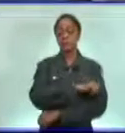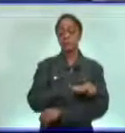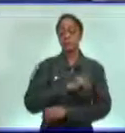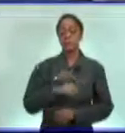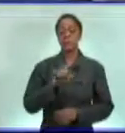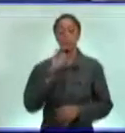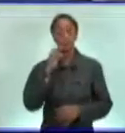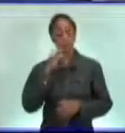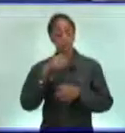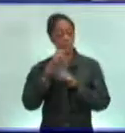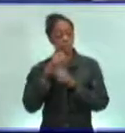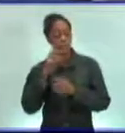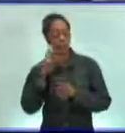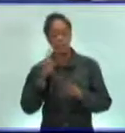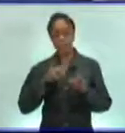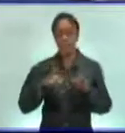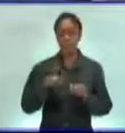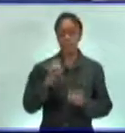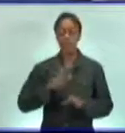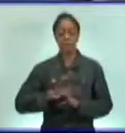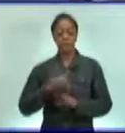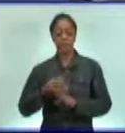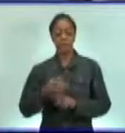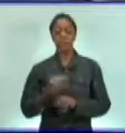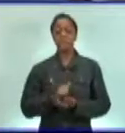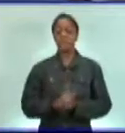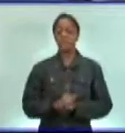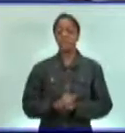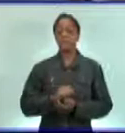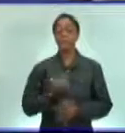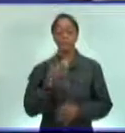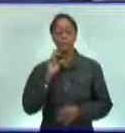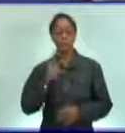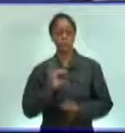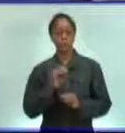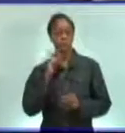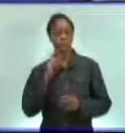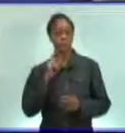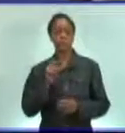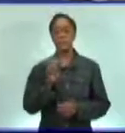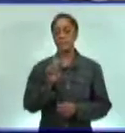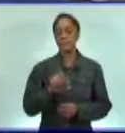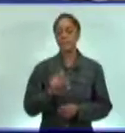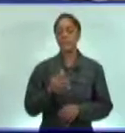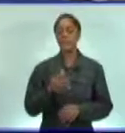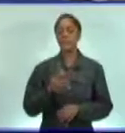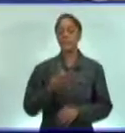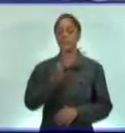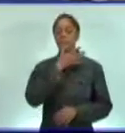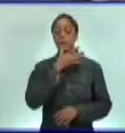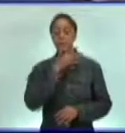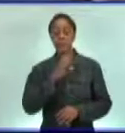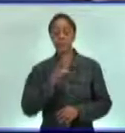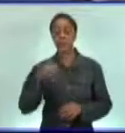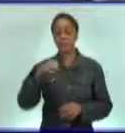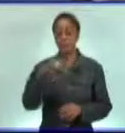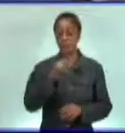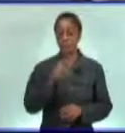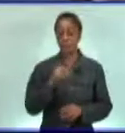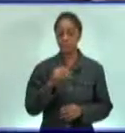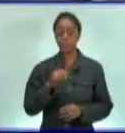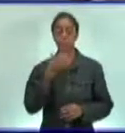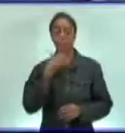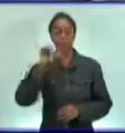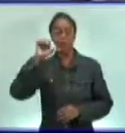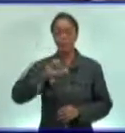son analizadas luego con el microscopio para descubrir si las personas padecen de ese virus tan terrible